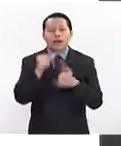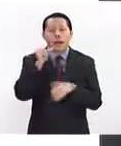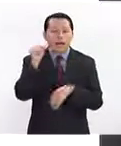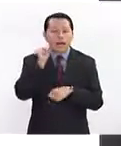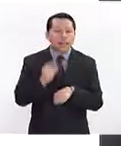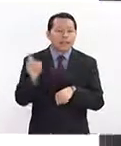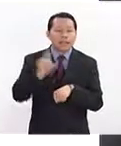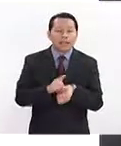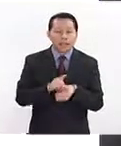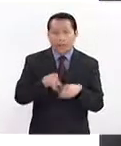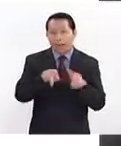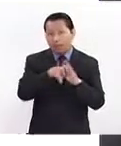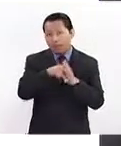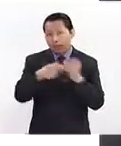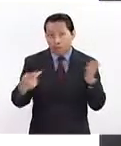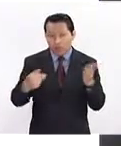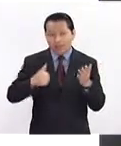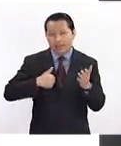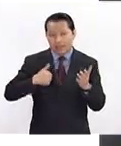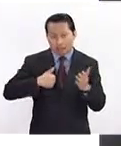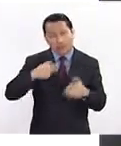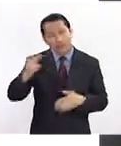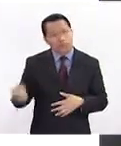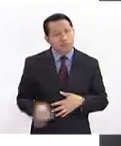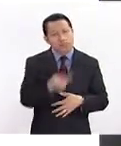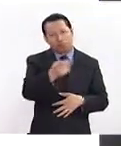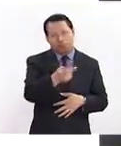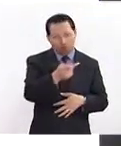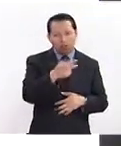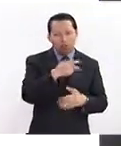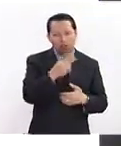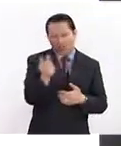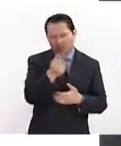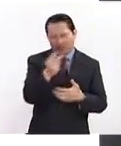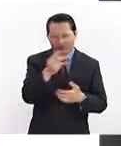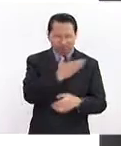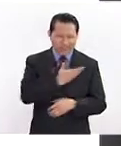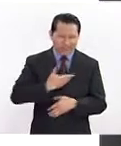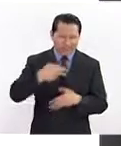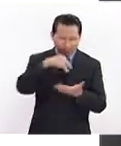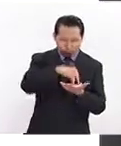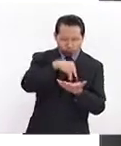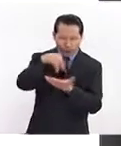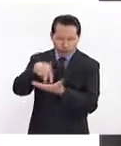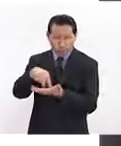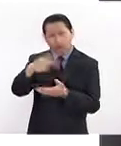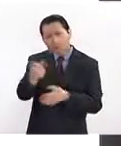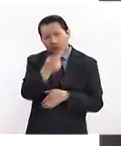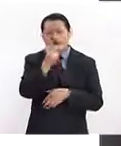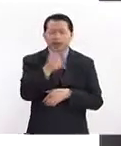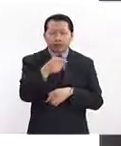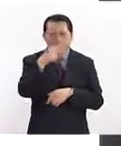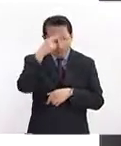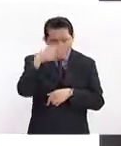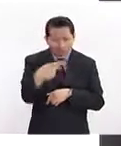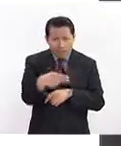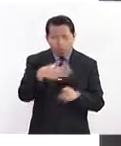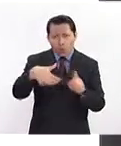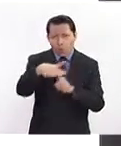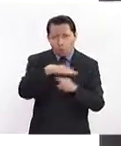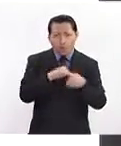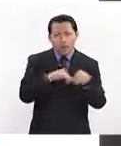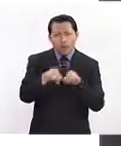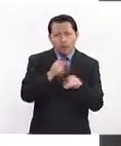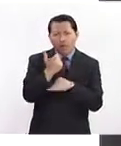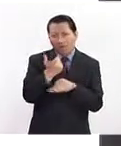un periodista canadiense le hacía esa pregunta a los mandatarios acerca de las condiciones laborales en México.